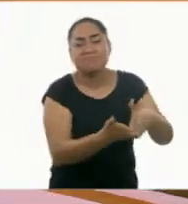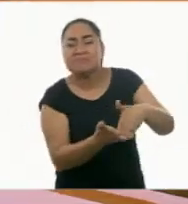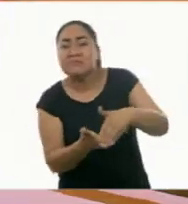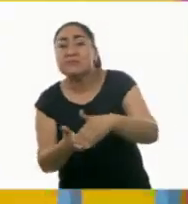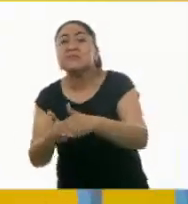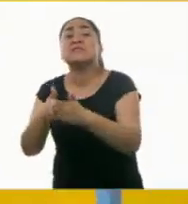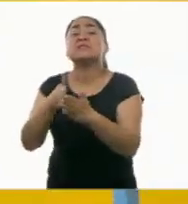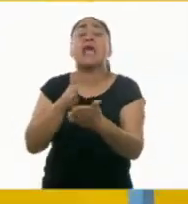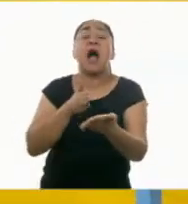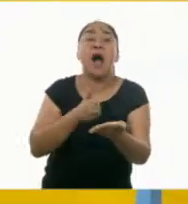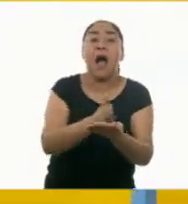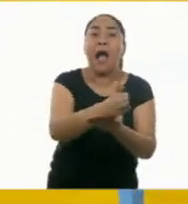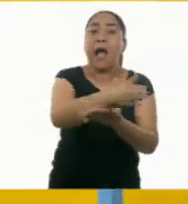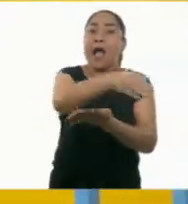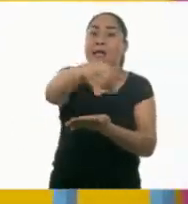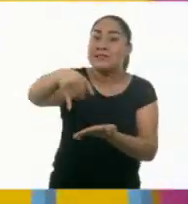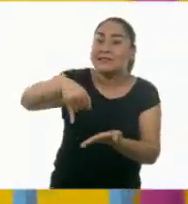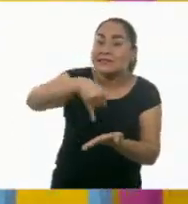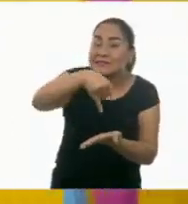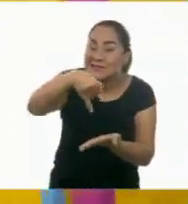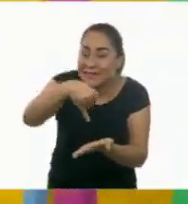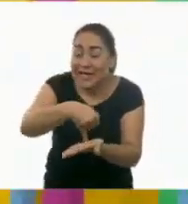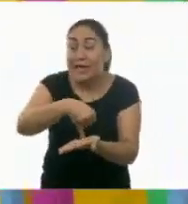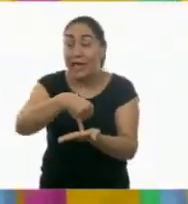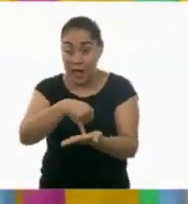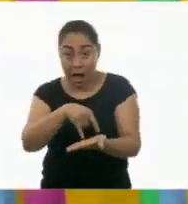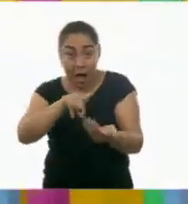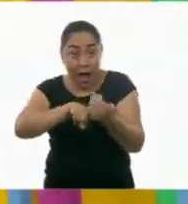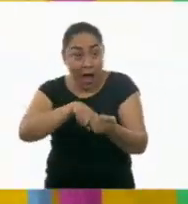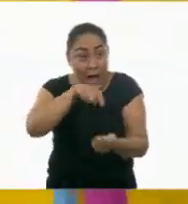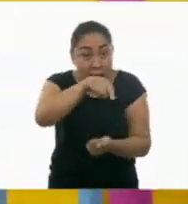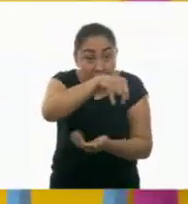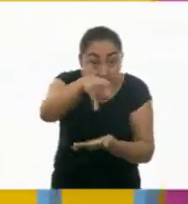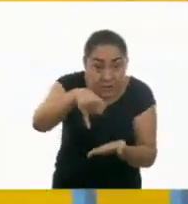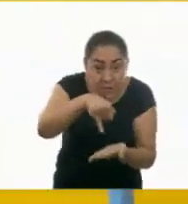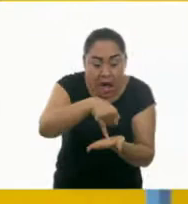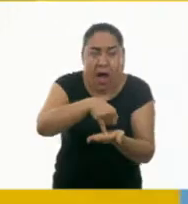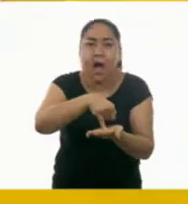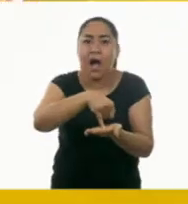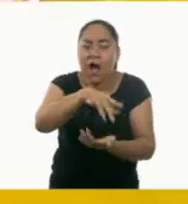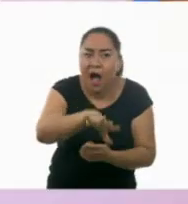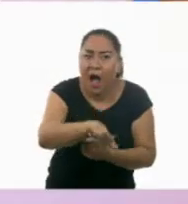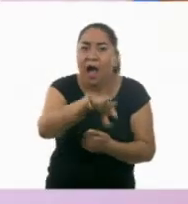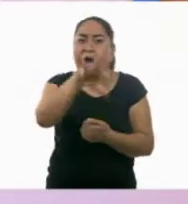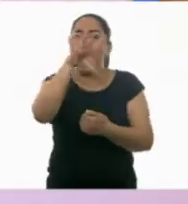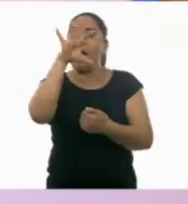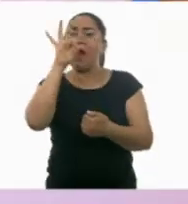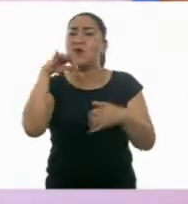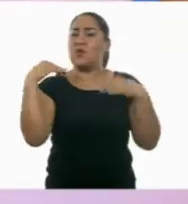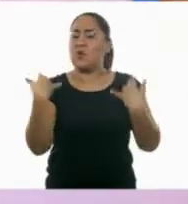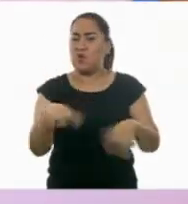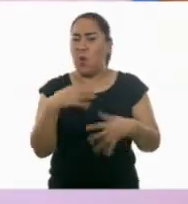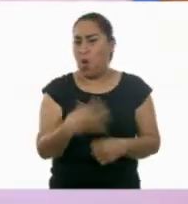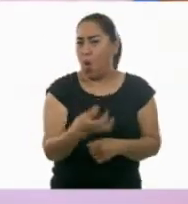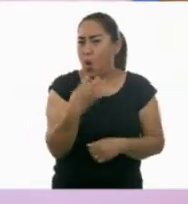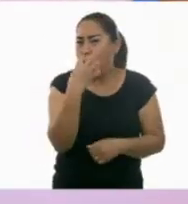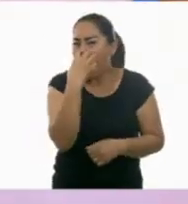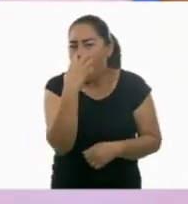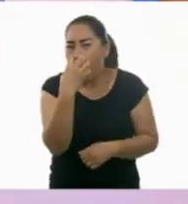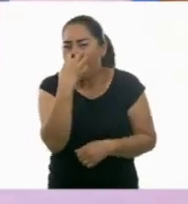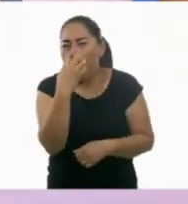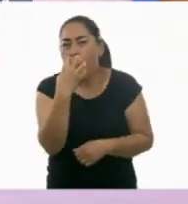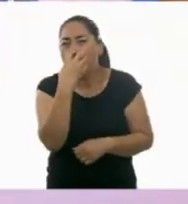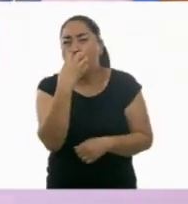una isla llegué botón, botón y en la isla encontré a un oso